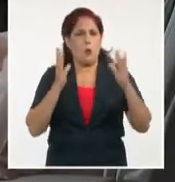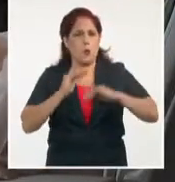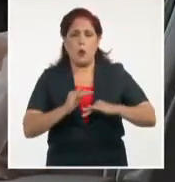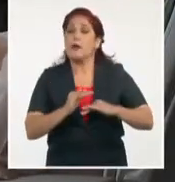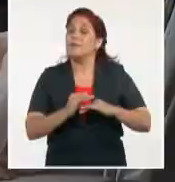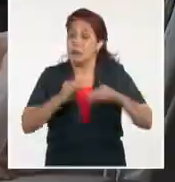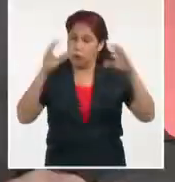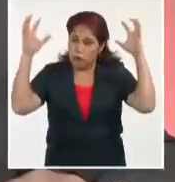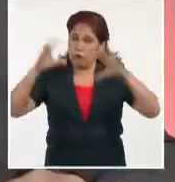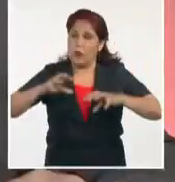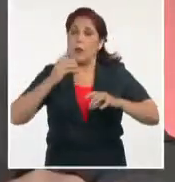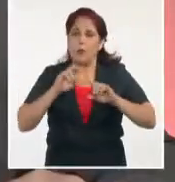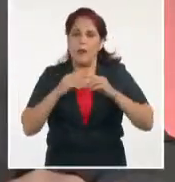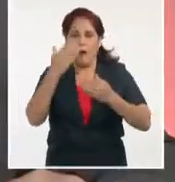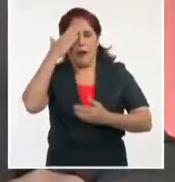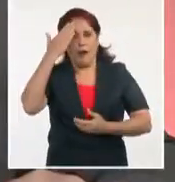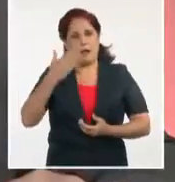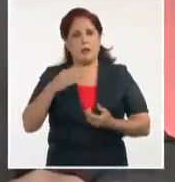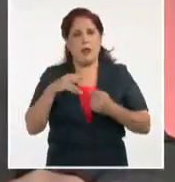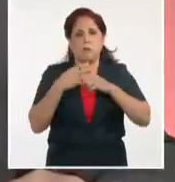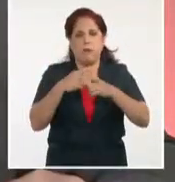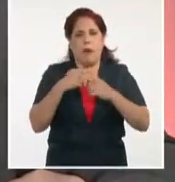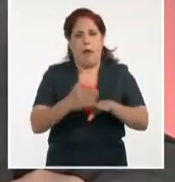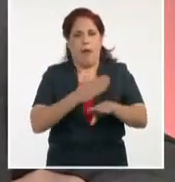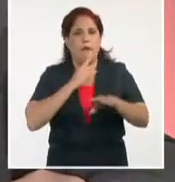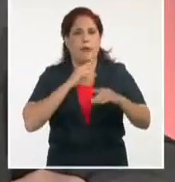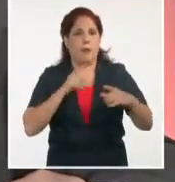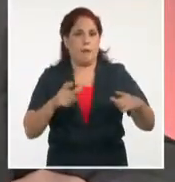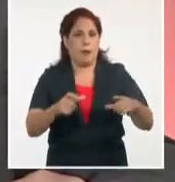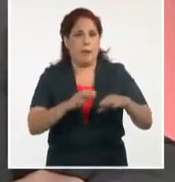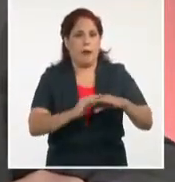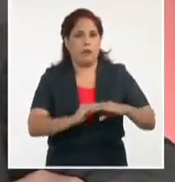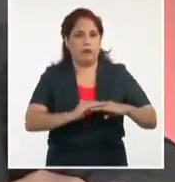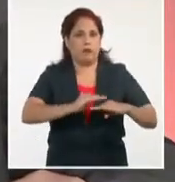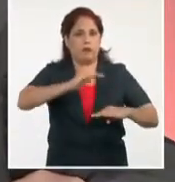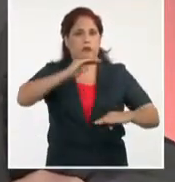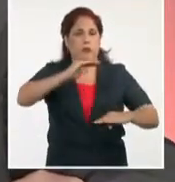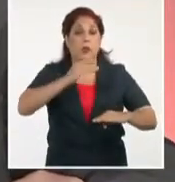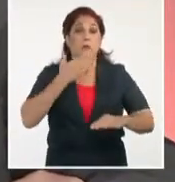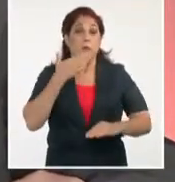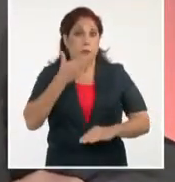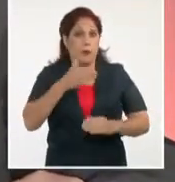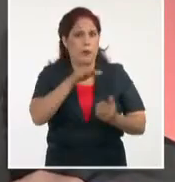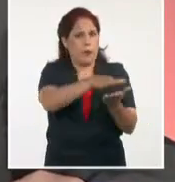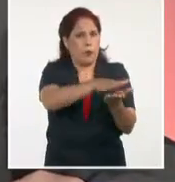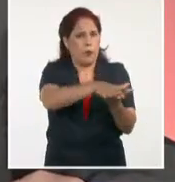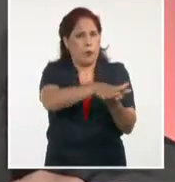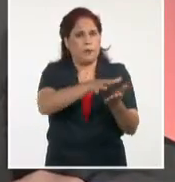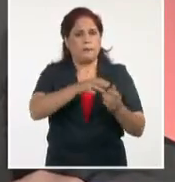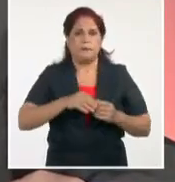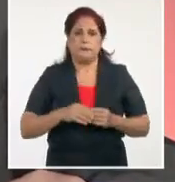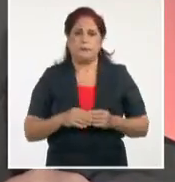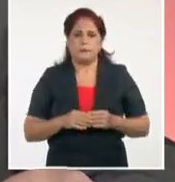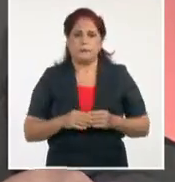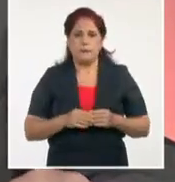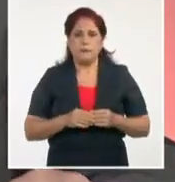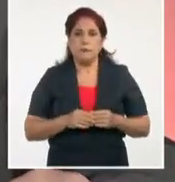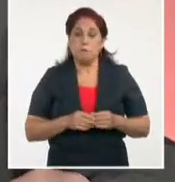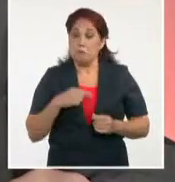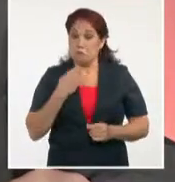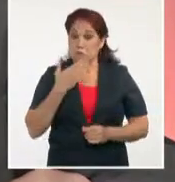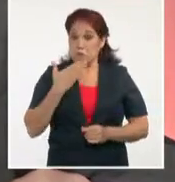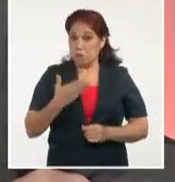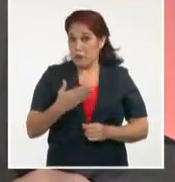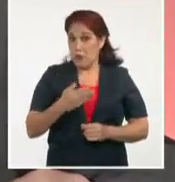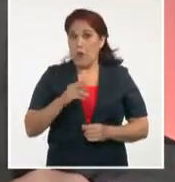intensas. Ahora, el volumen de agua, eso ha sido muy beneficioso para nosotros, porque en el